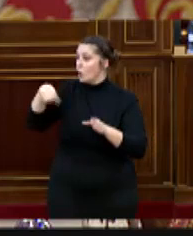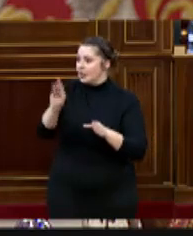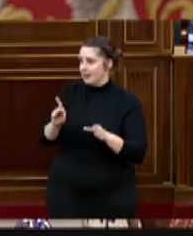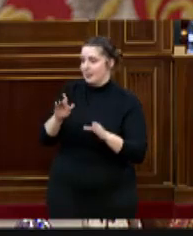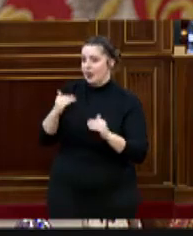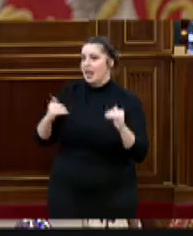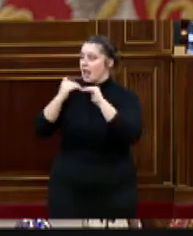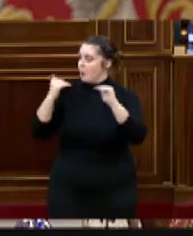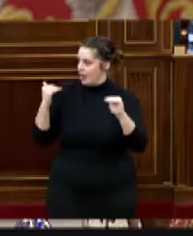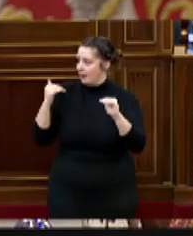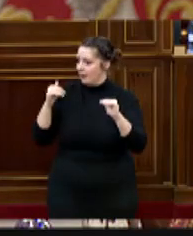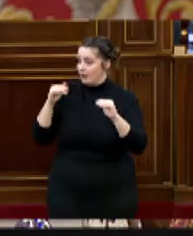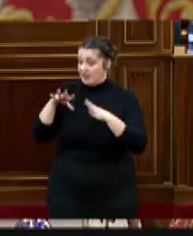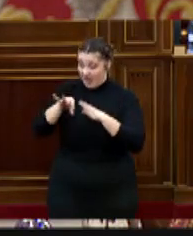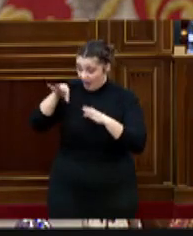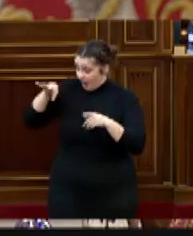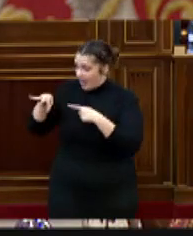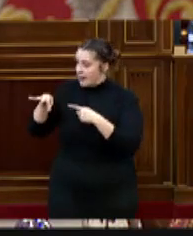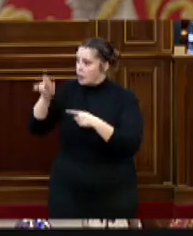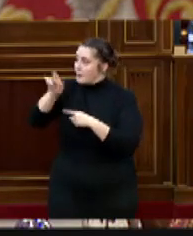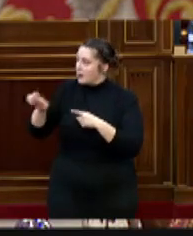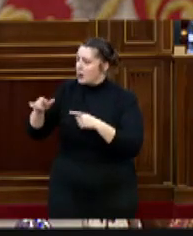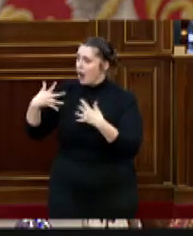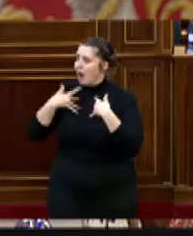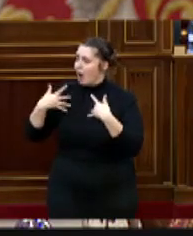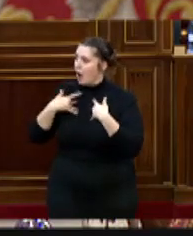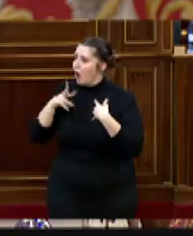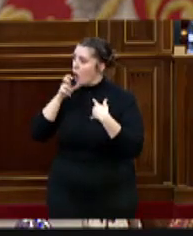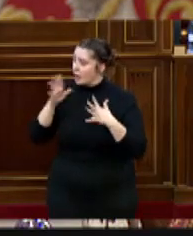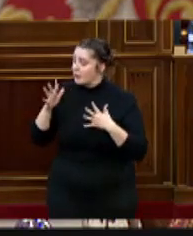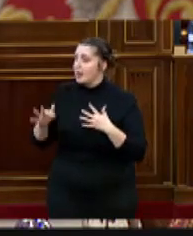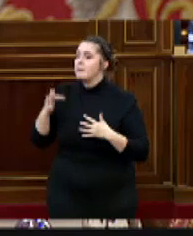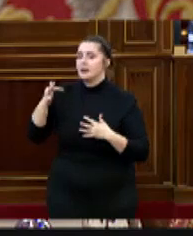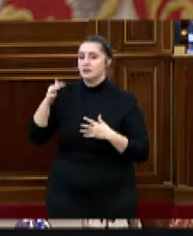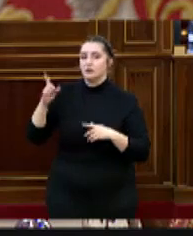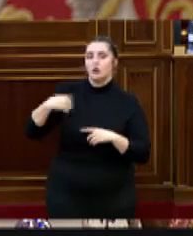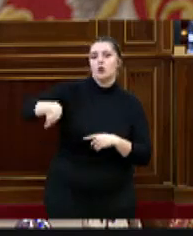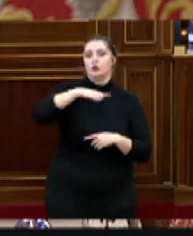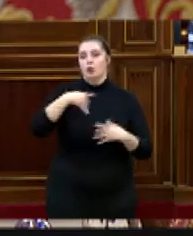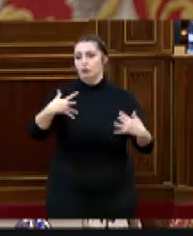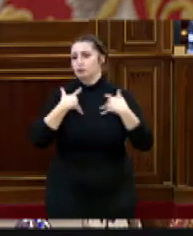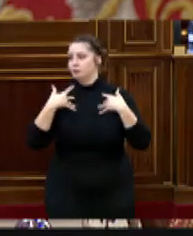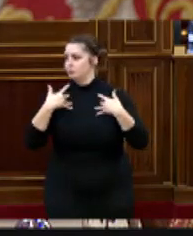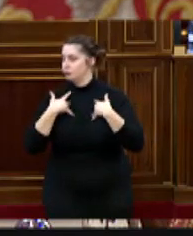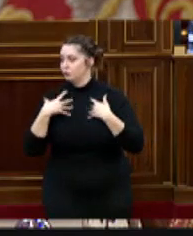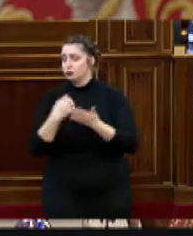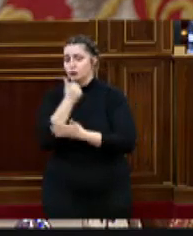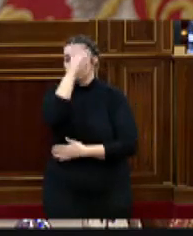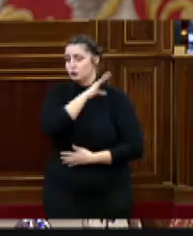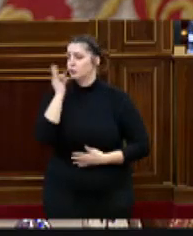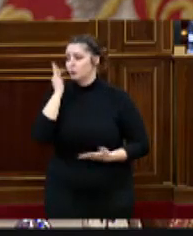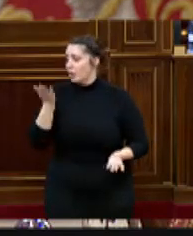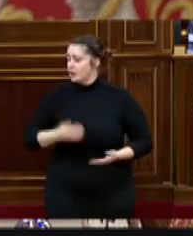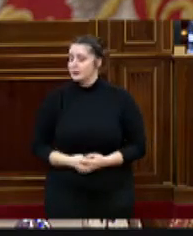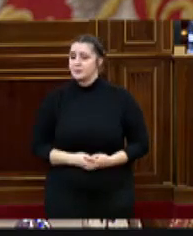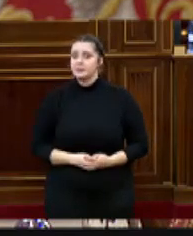no solo es nefasto para esas personas es nefasto para todos para todos y para todas Nosotros